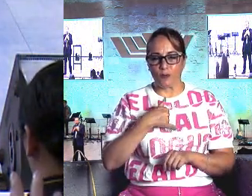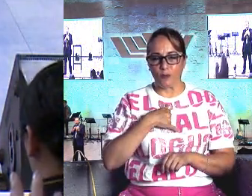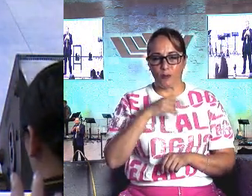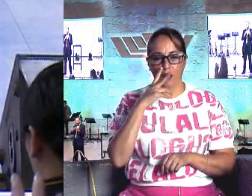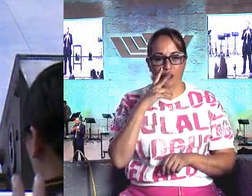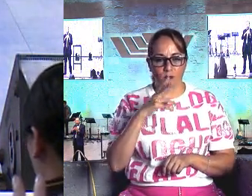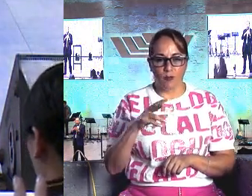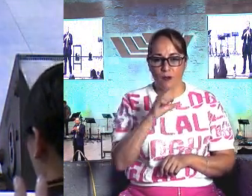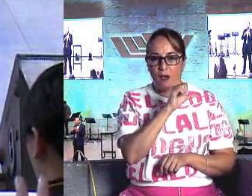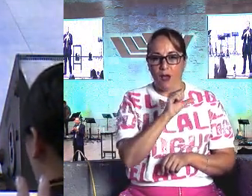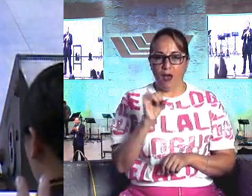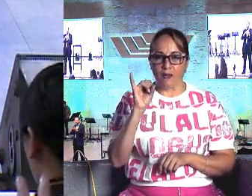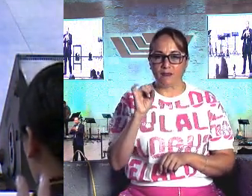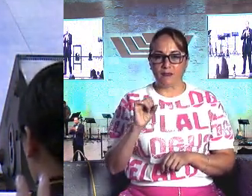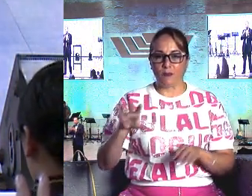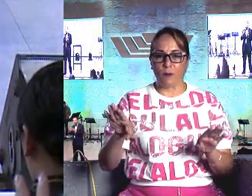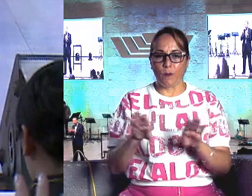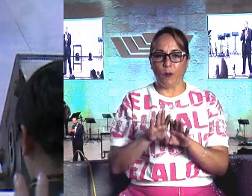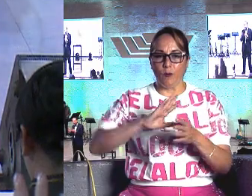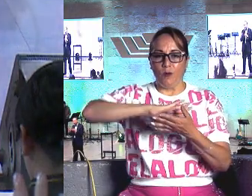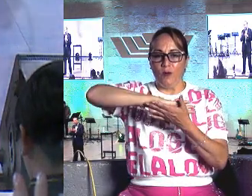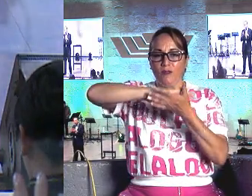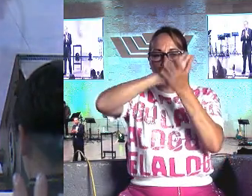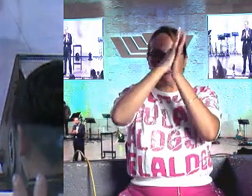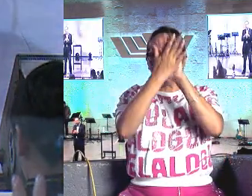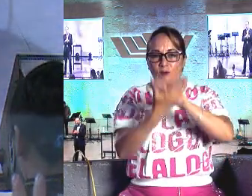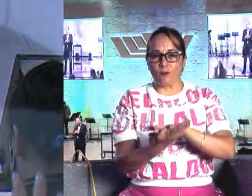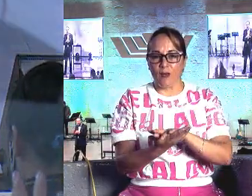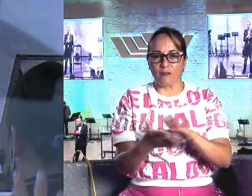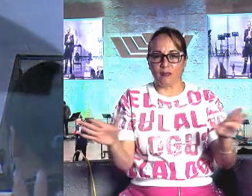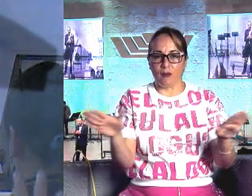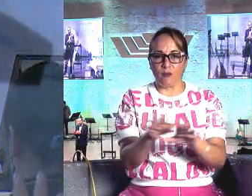Que así como transformaste a esos 400 hombres